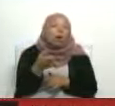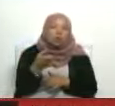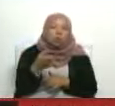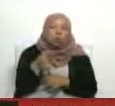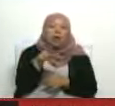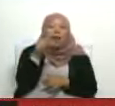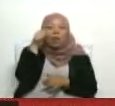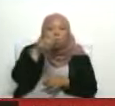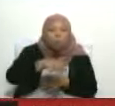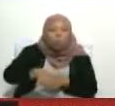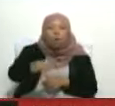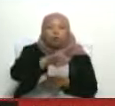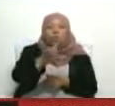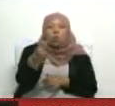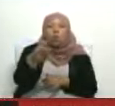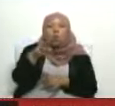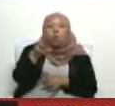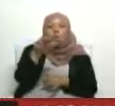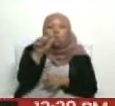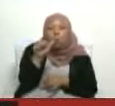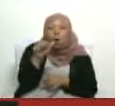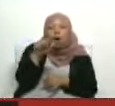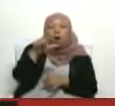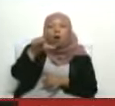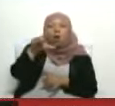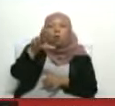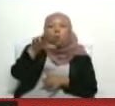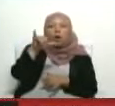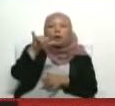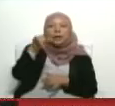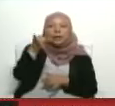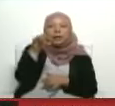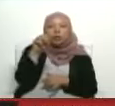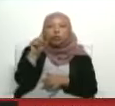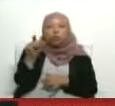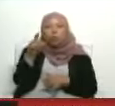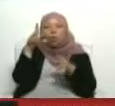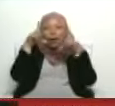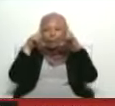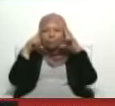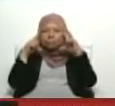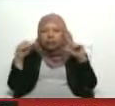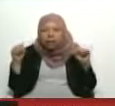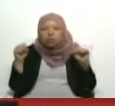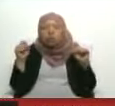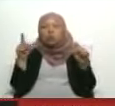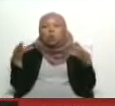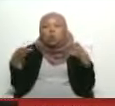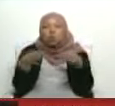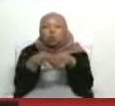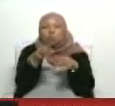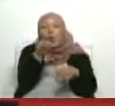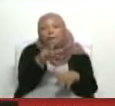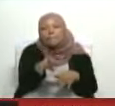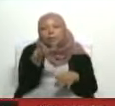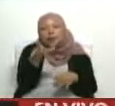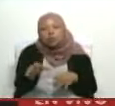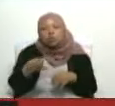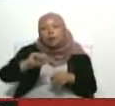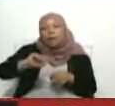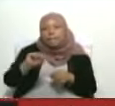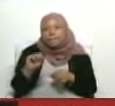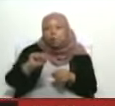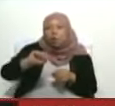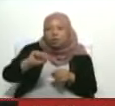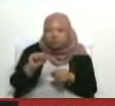este segundo caso, mediante tareas de inteligencia, se determinó que un grupo de civiles y policías, esta